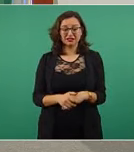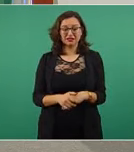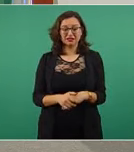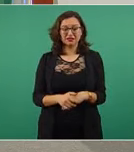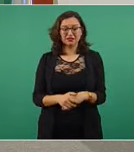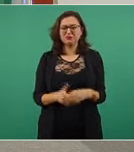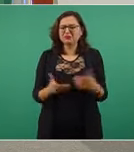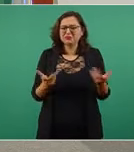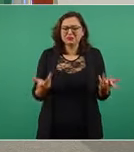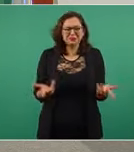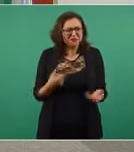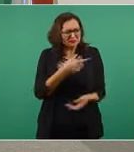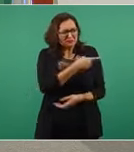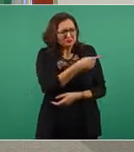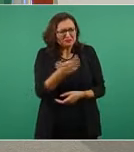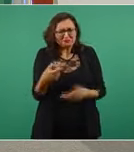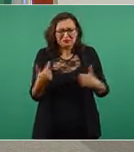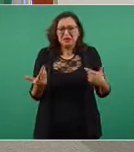¿Cómo